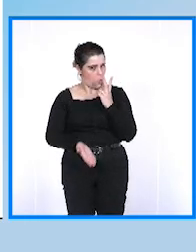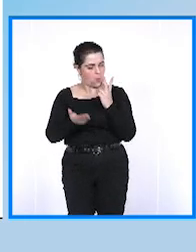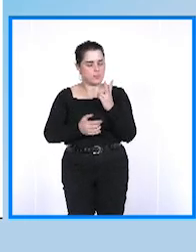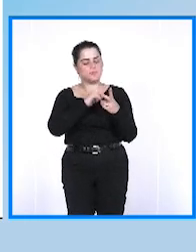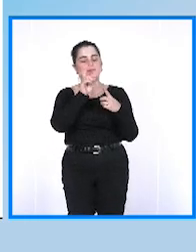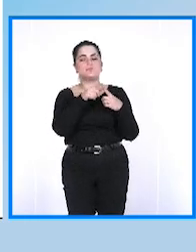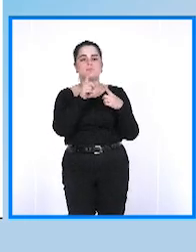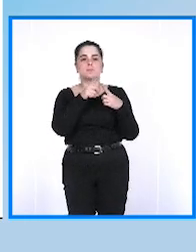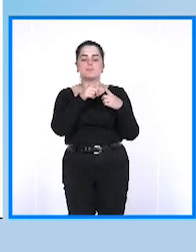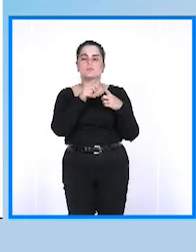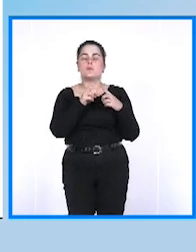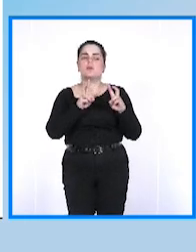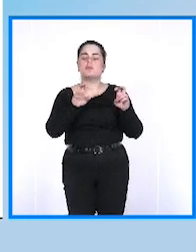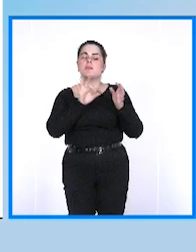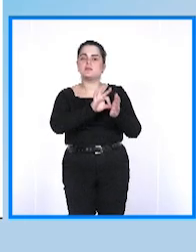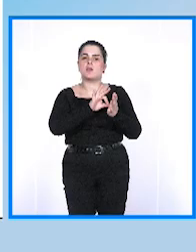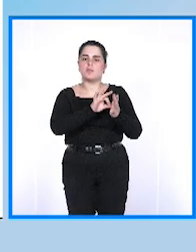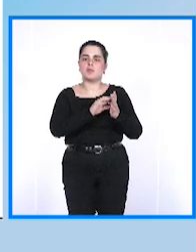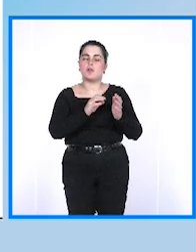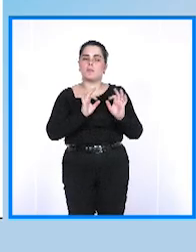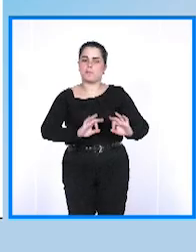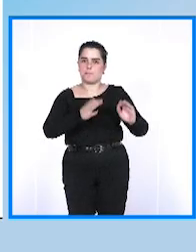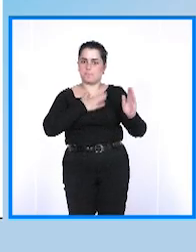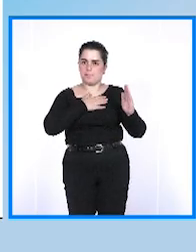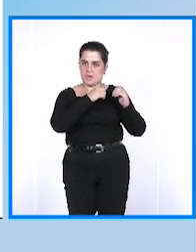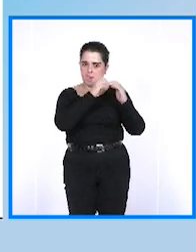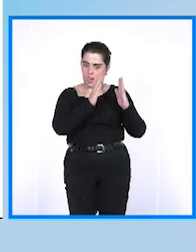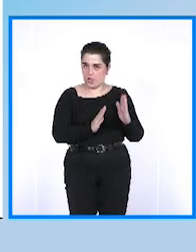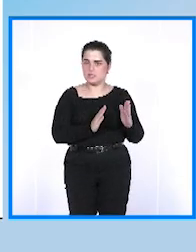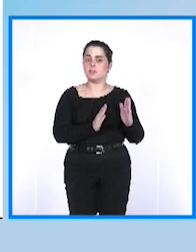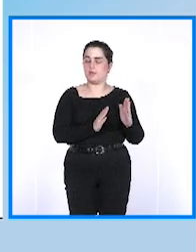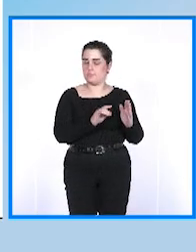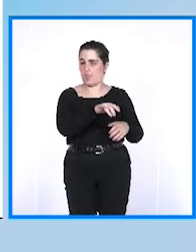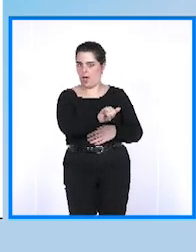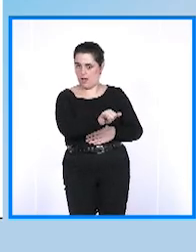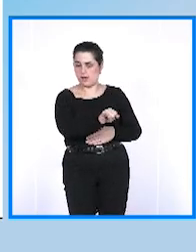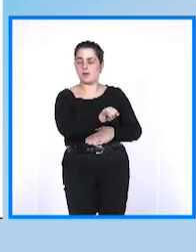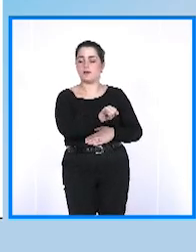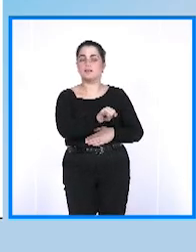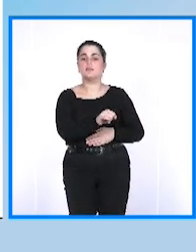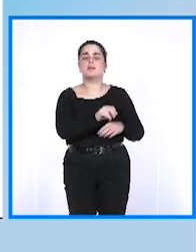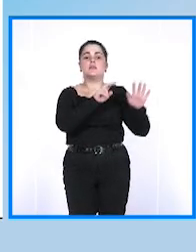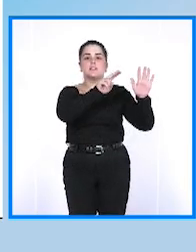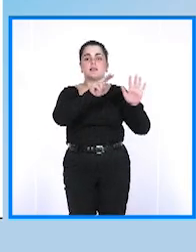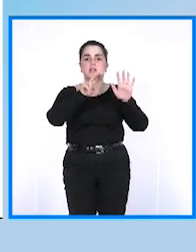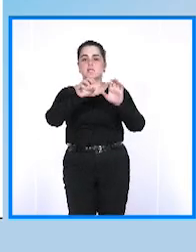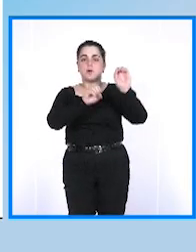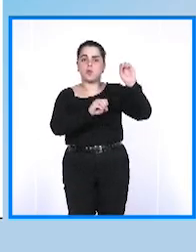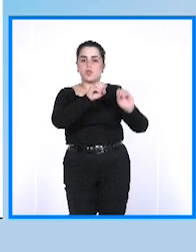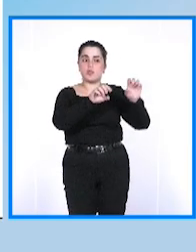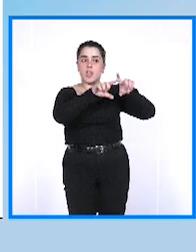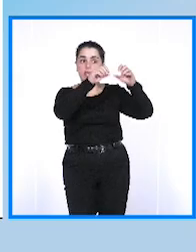primero con respecto a los servicios de de mi casa e que aparece aquí el 77 por de las